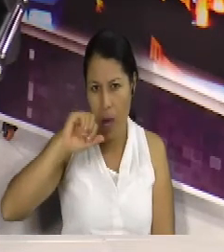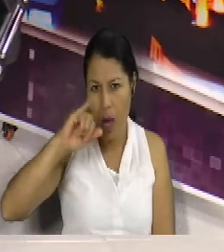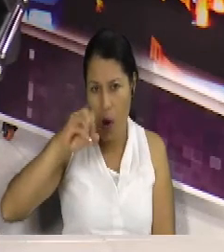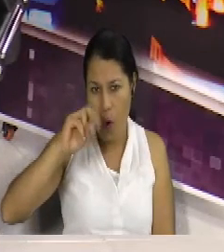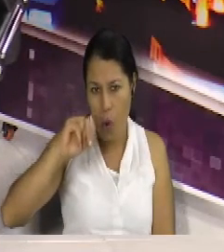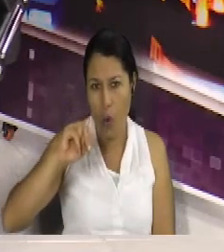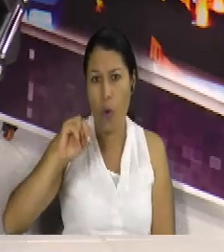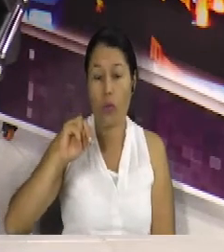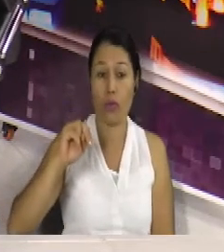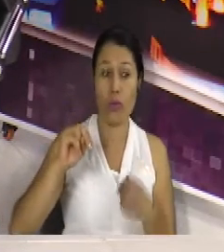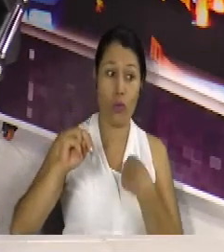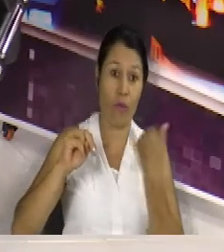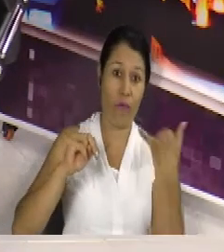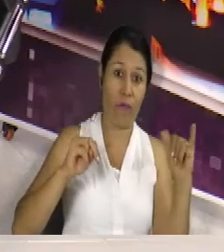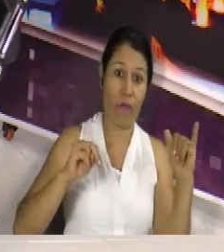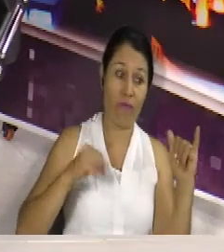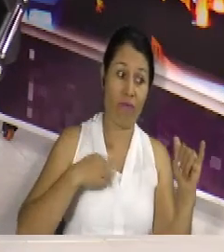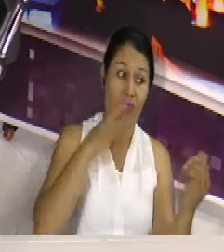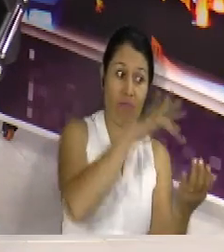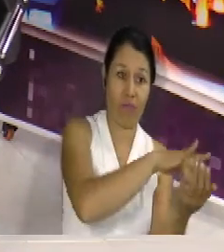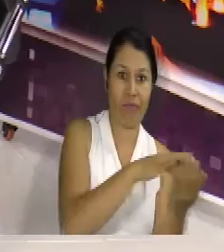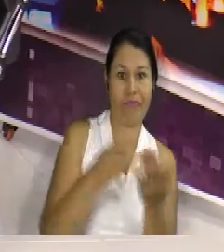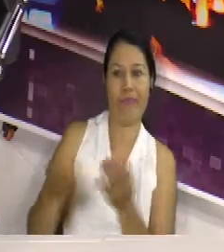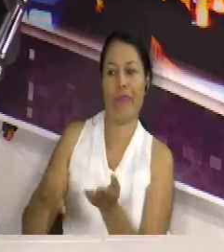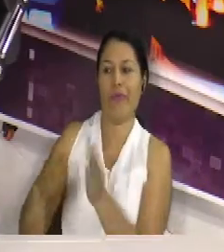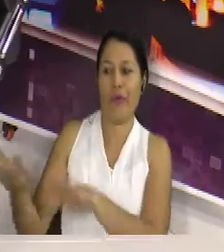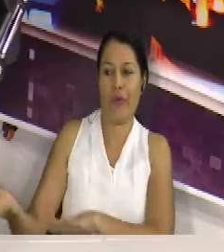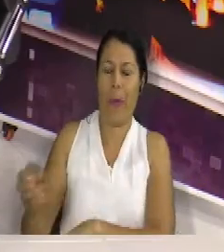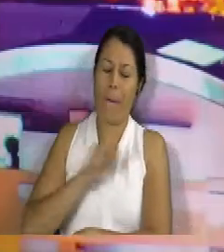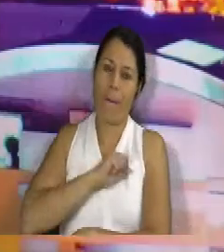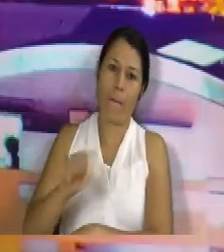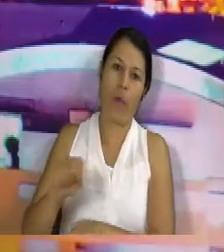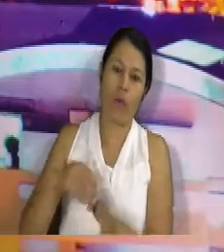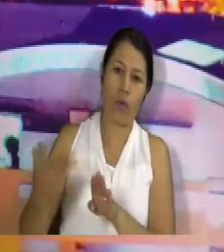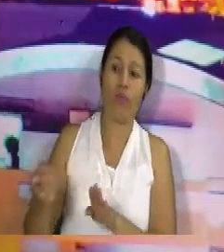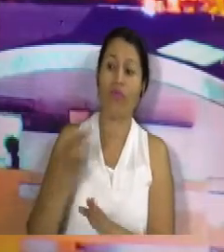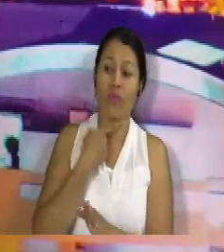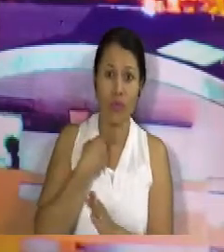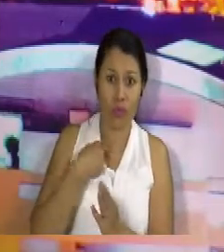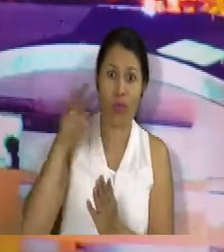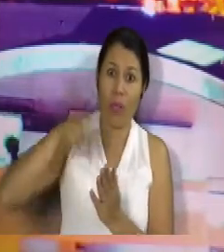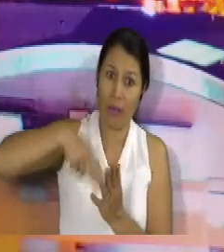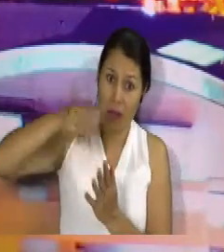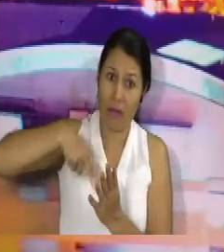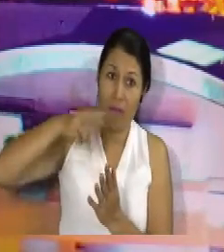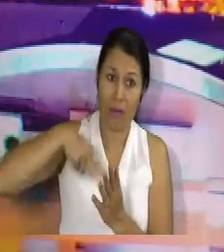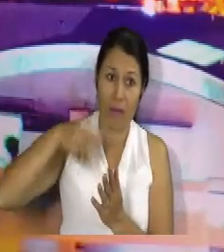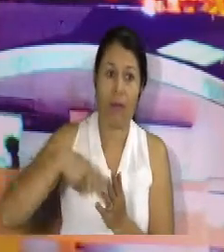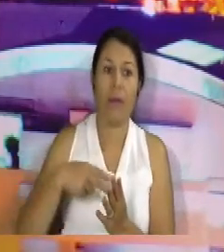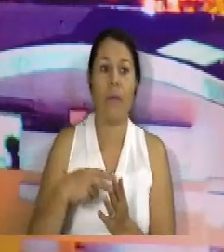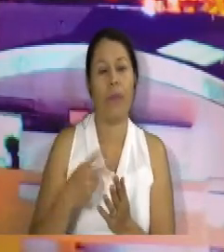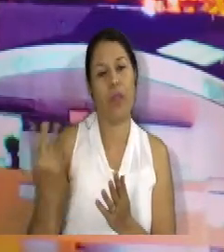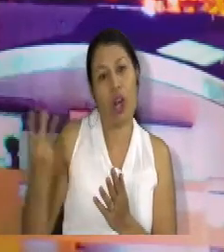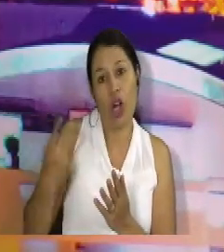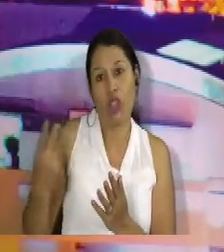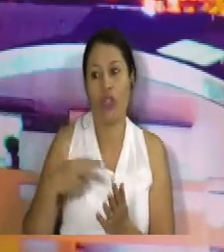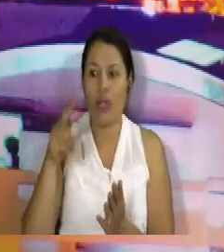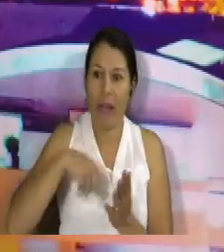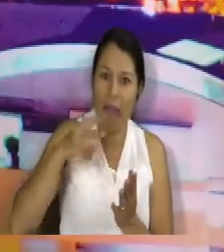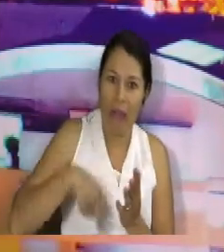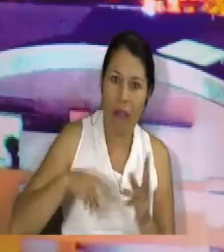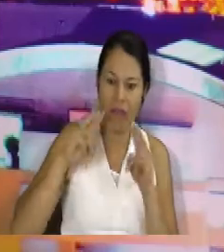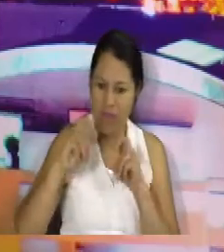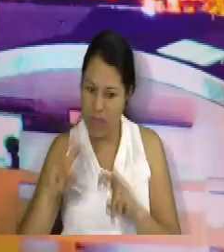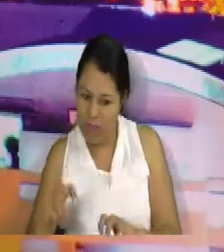Fabio. Allí Fabio le gustaba leer mucho. Sí. Y de verdad, y los dos nos dedicamos a leer, me buscaba documentos, yo